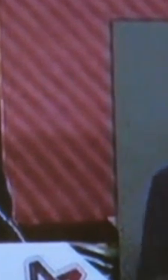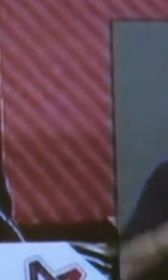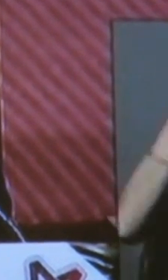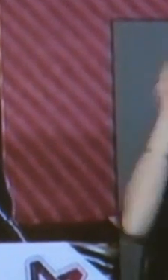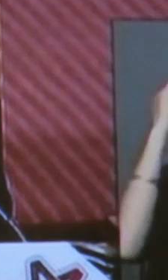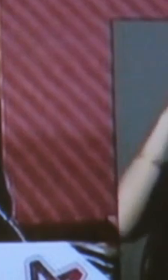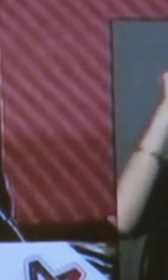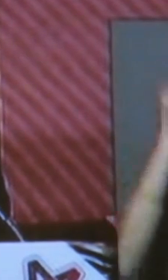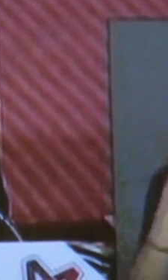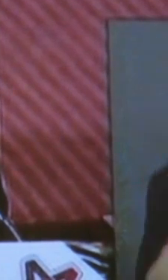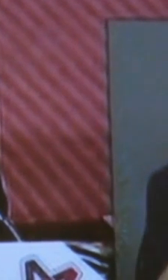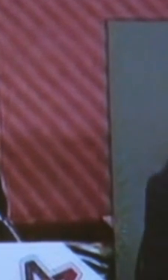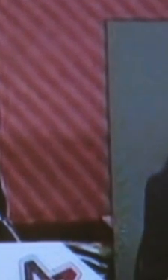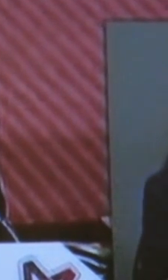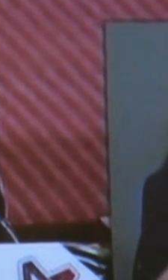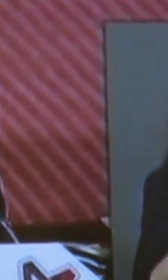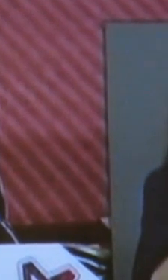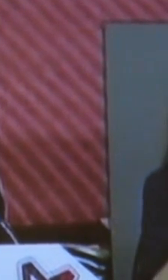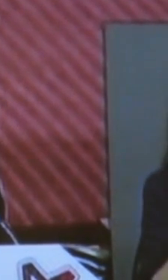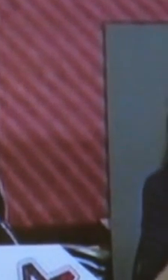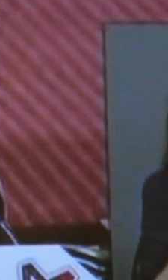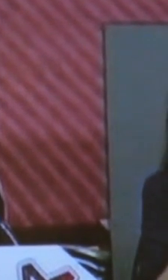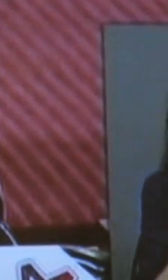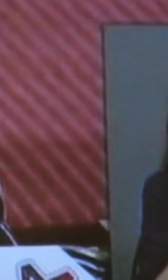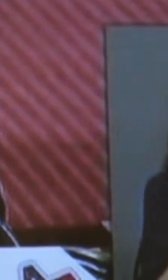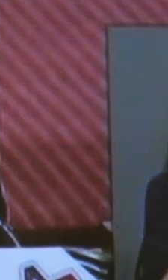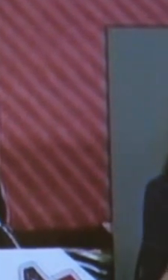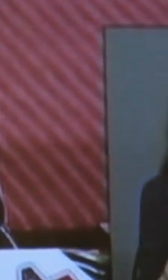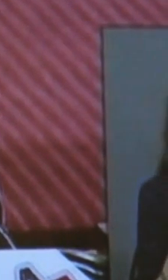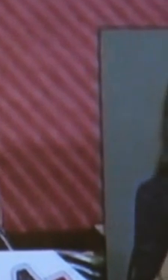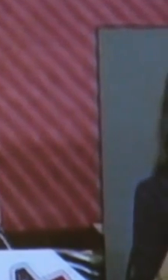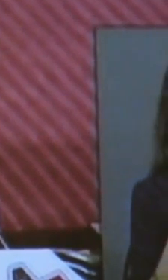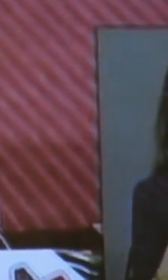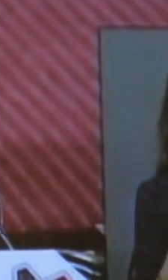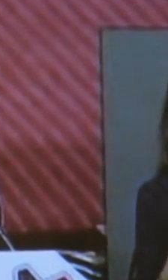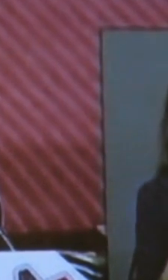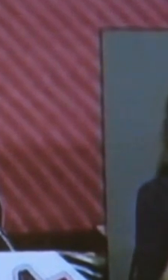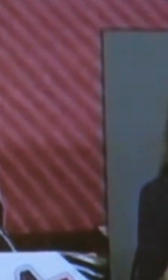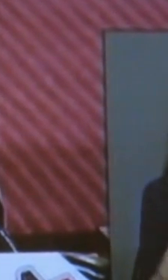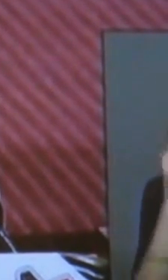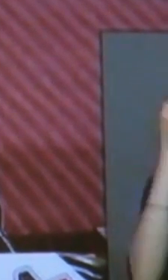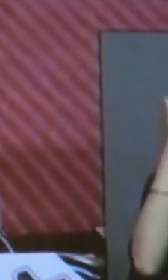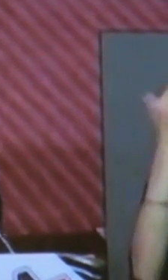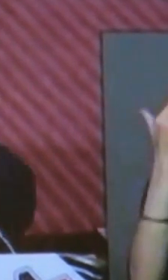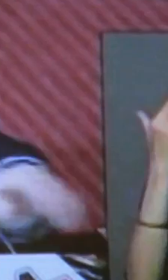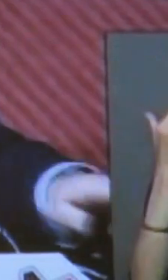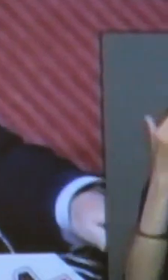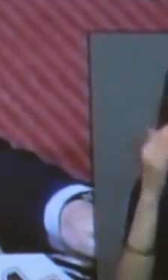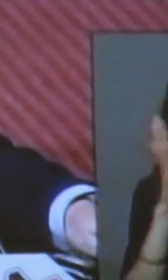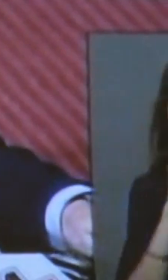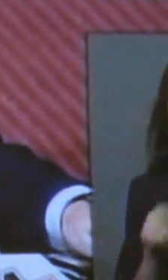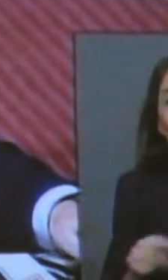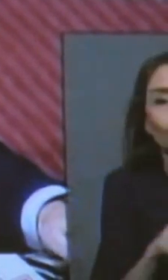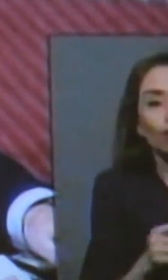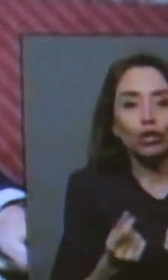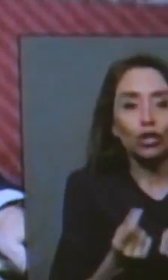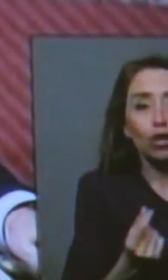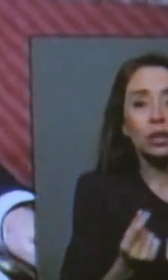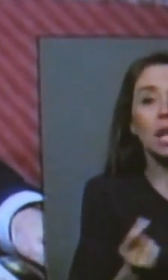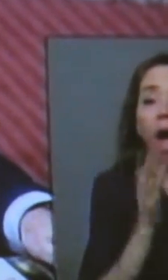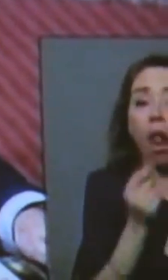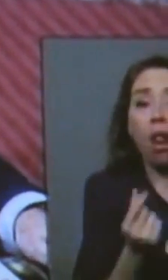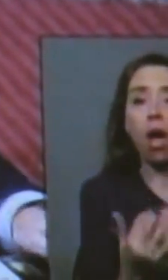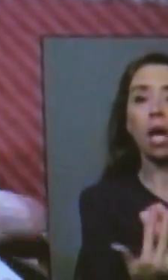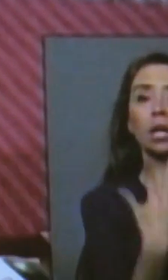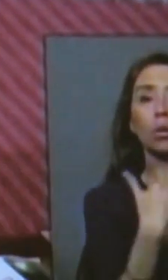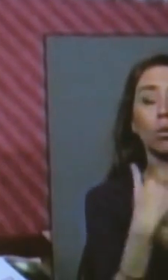objetivo primordial la neutralización de la influencia negativa de factores psicosociales y económicos sobre el cumplimiento